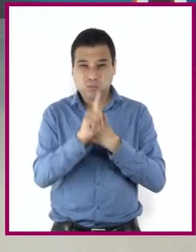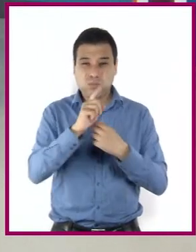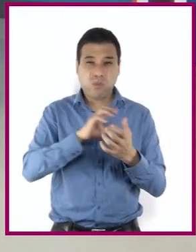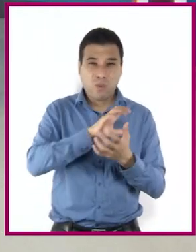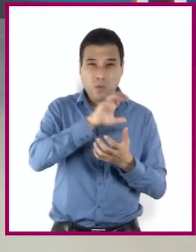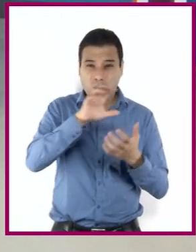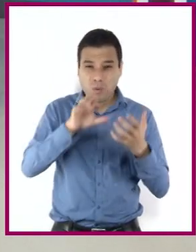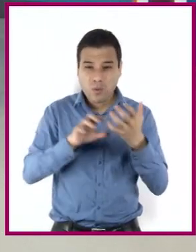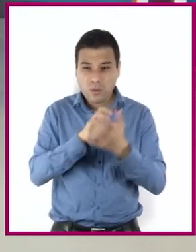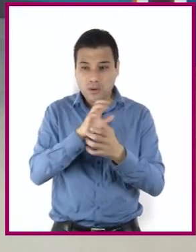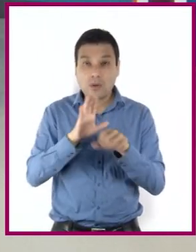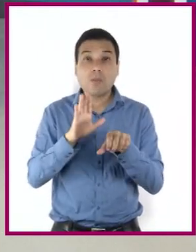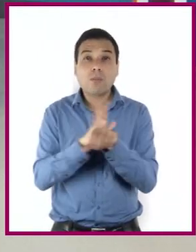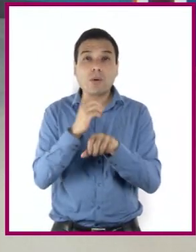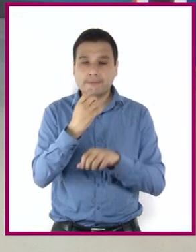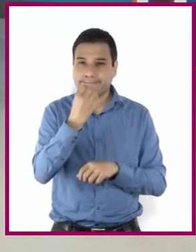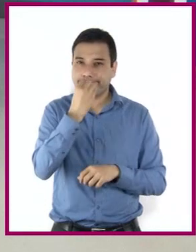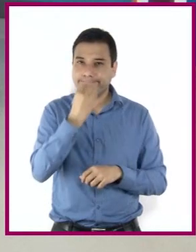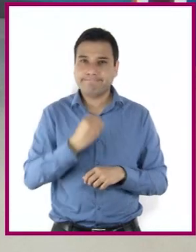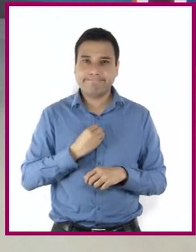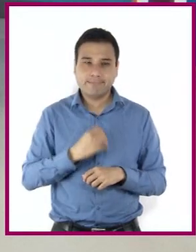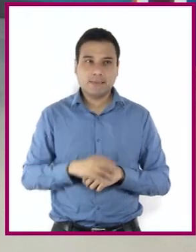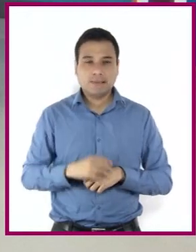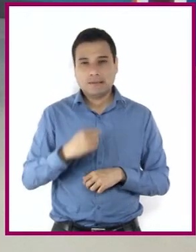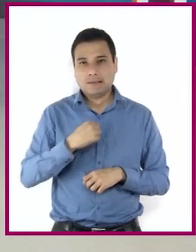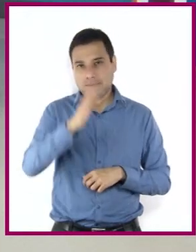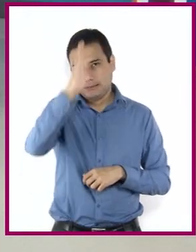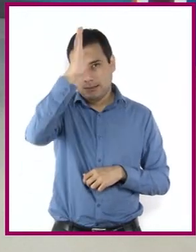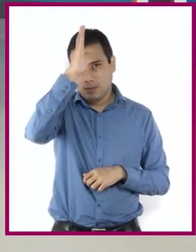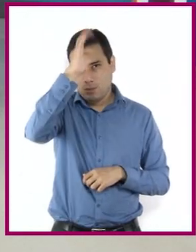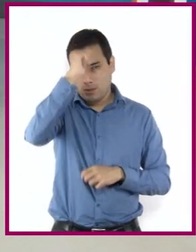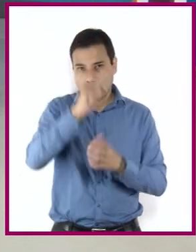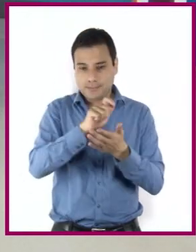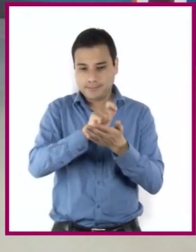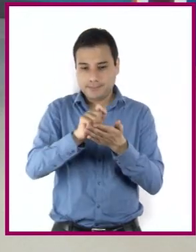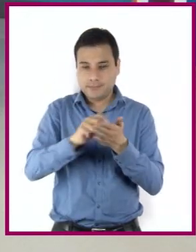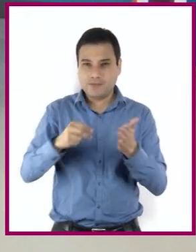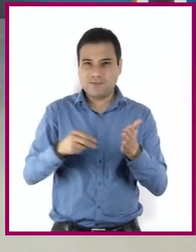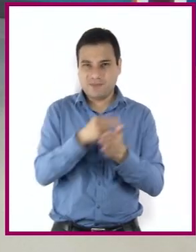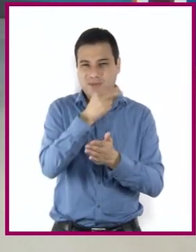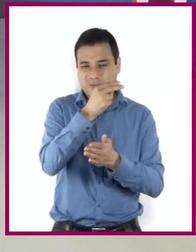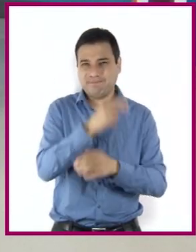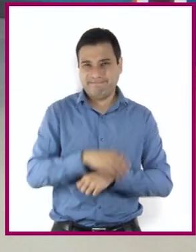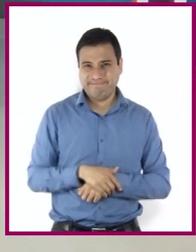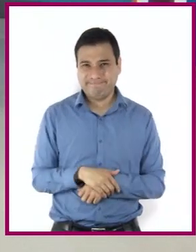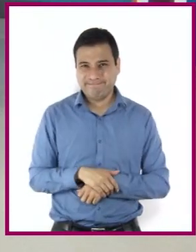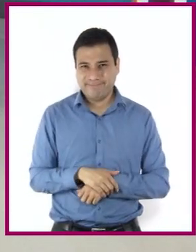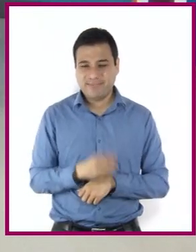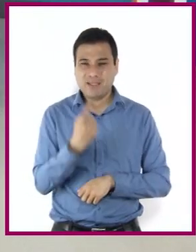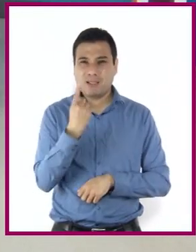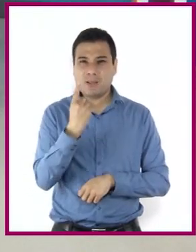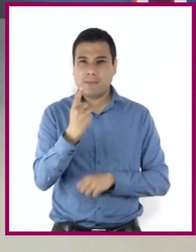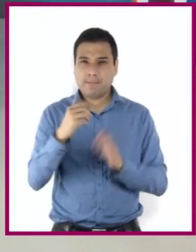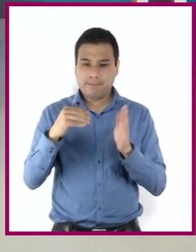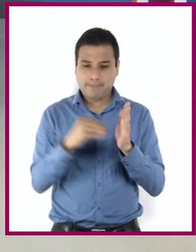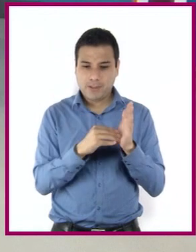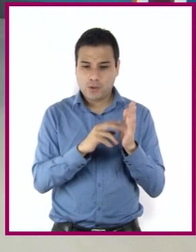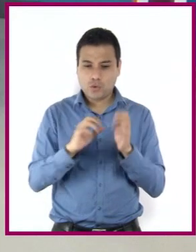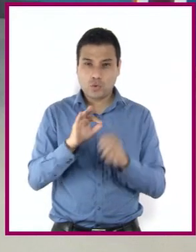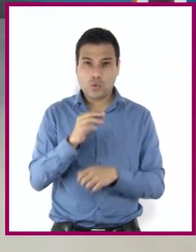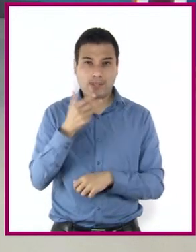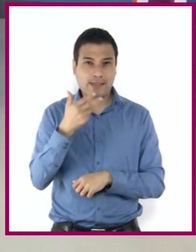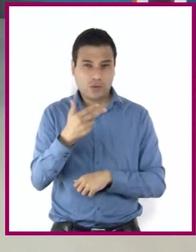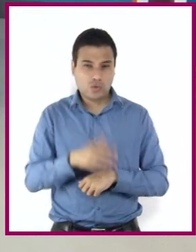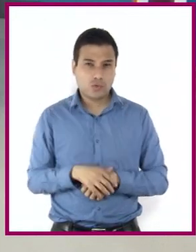obligado a firmar los tratados de Guadalupe Hidalgo en febrero de 1848. Con